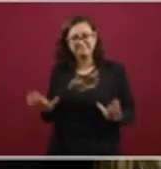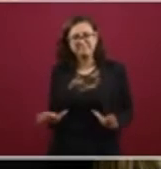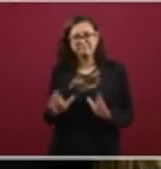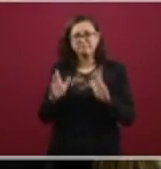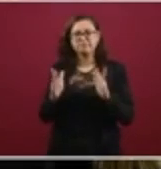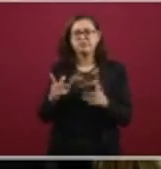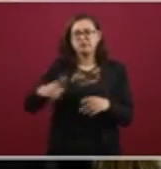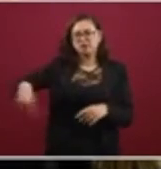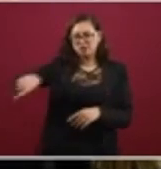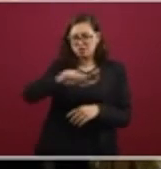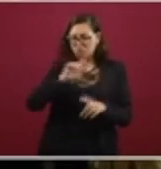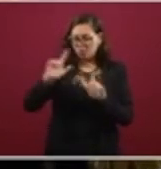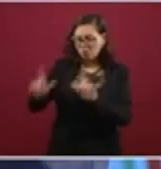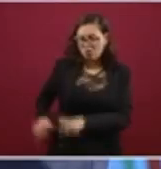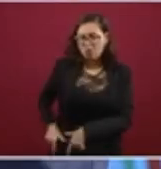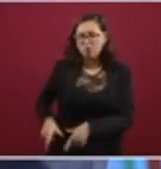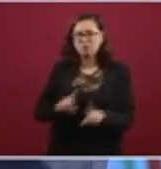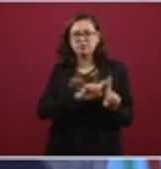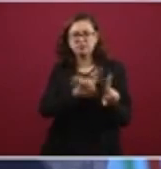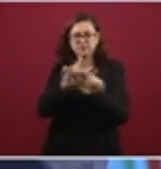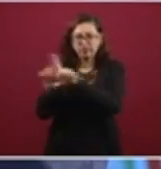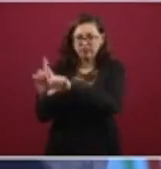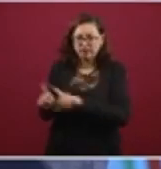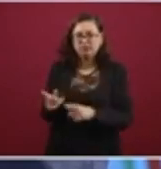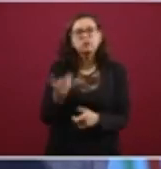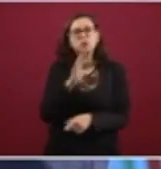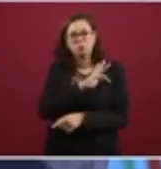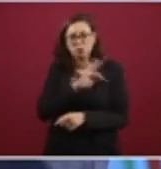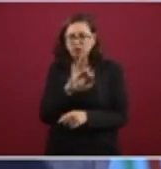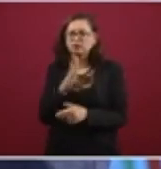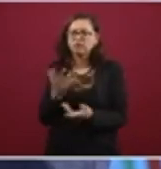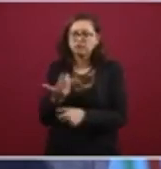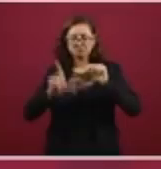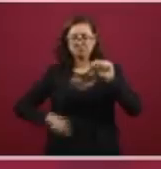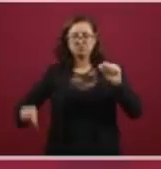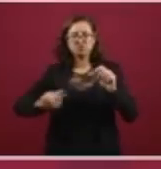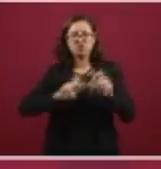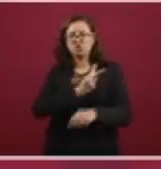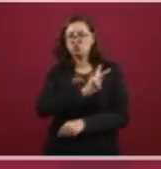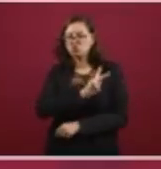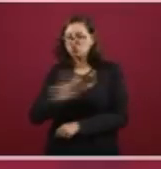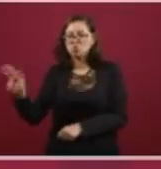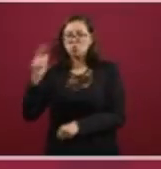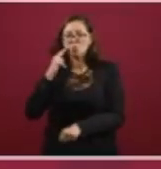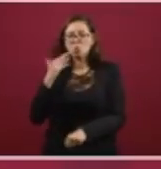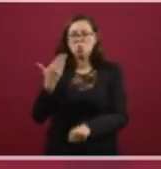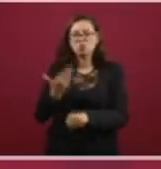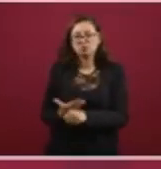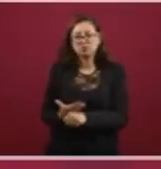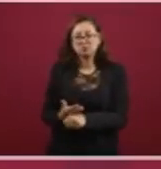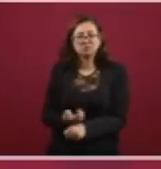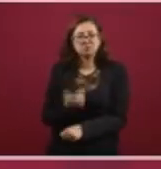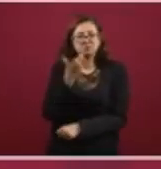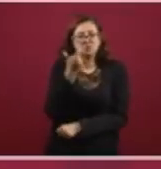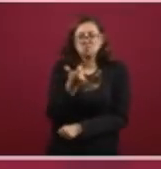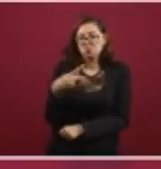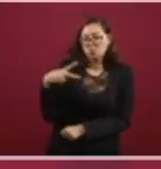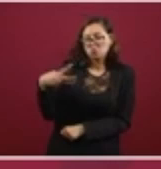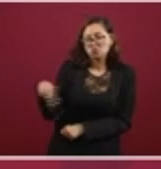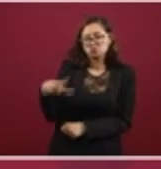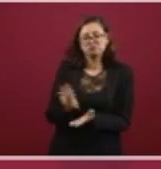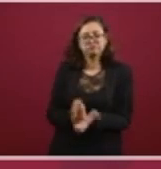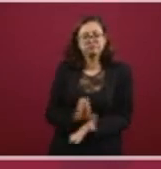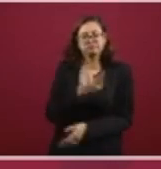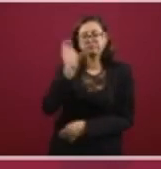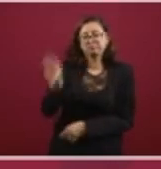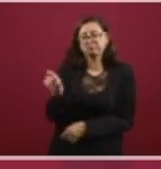y quien compró la fue un empresario con sentido social, Carlos Bremer. Por su parte, el presidente de México, Andrés Manuel López